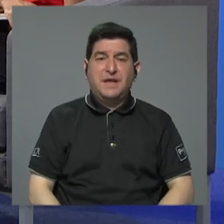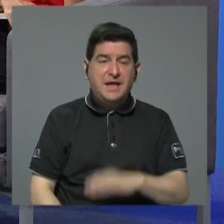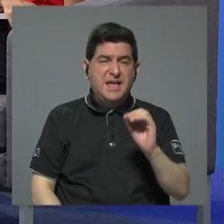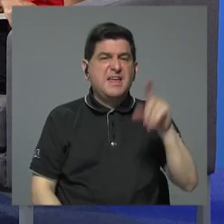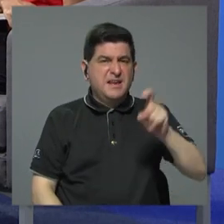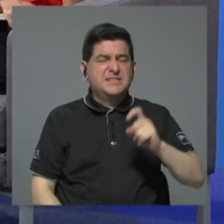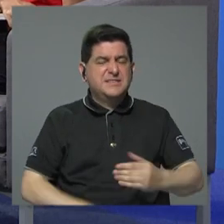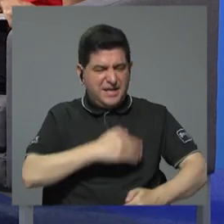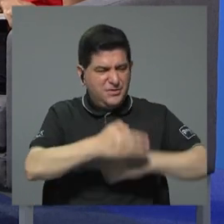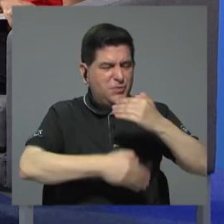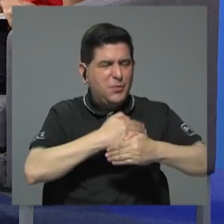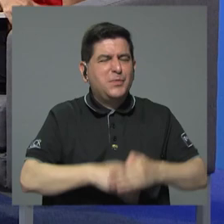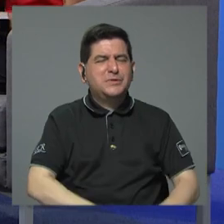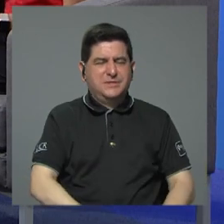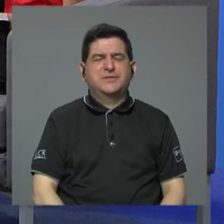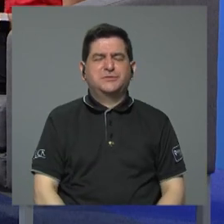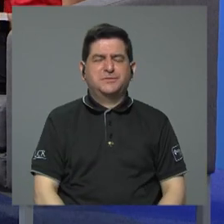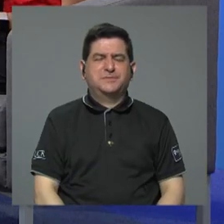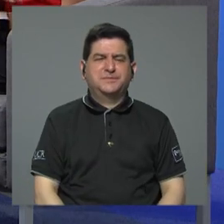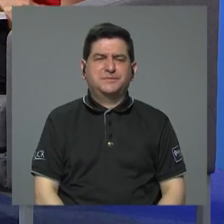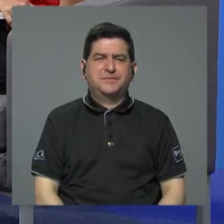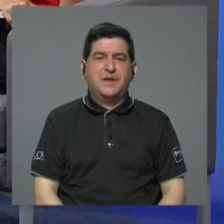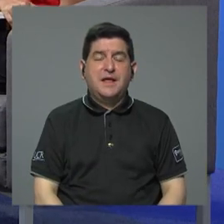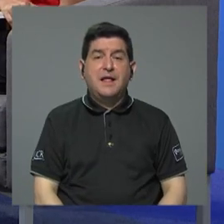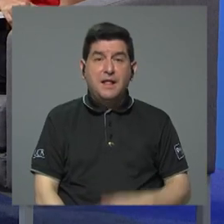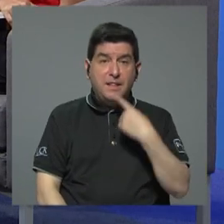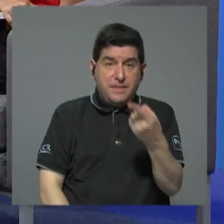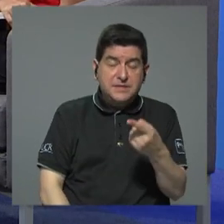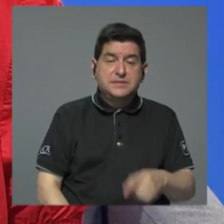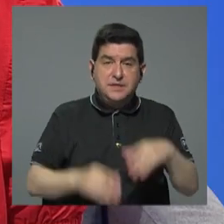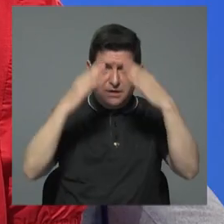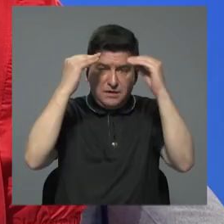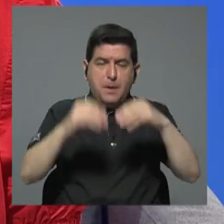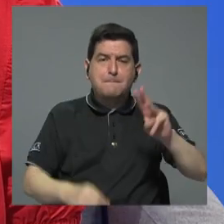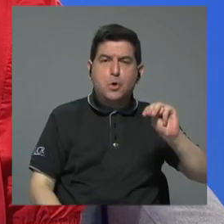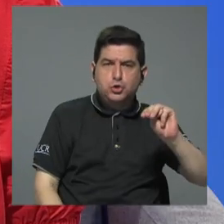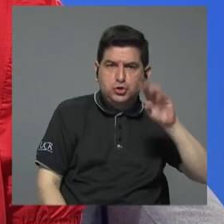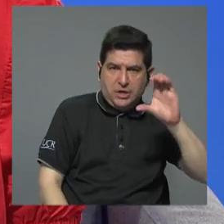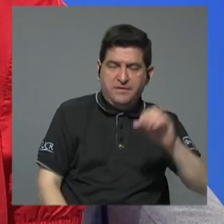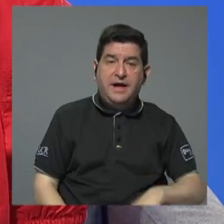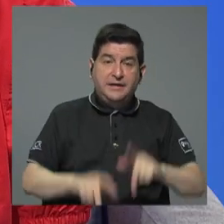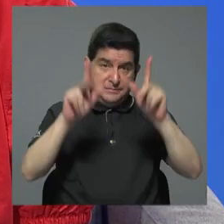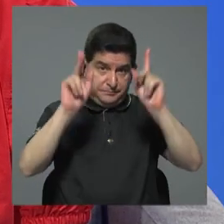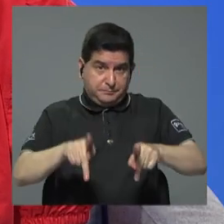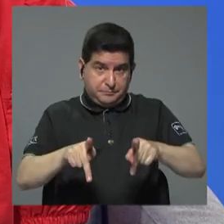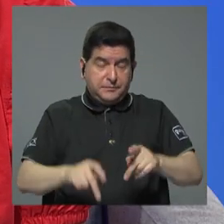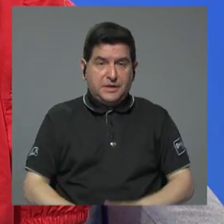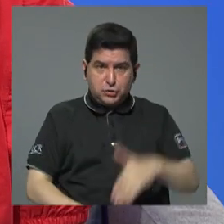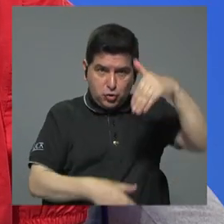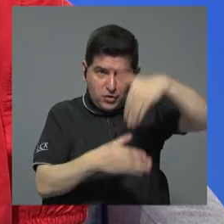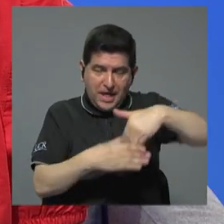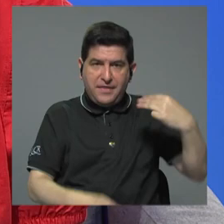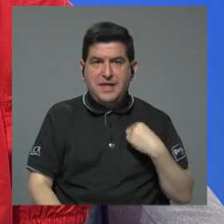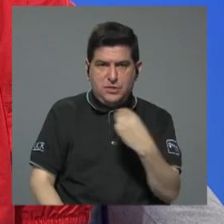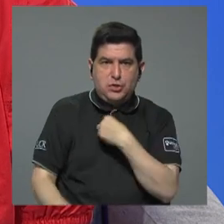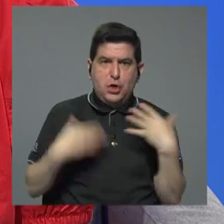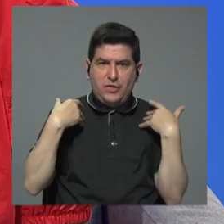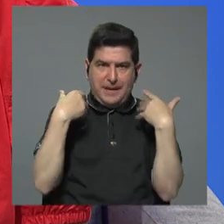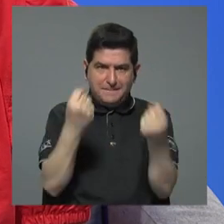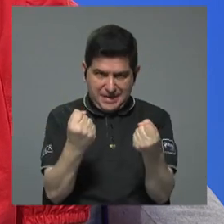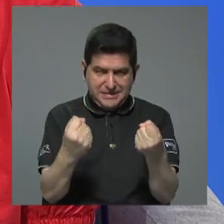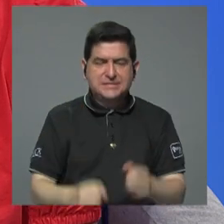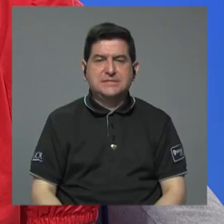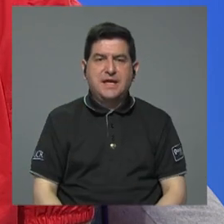mejorar. Sí, decía este reportaje de Montserrat Cordero que la persona que le toca, que está dentro del Ministerio de Salud